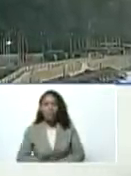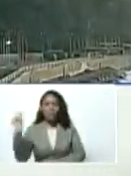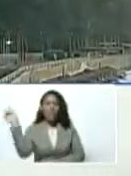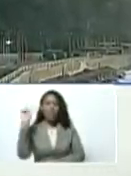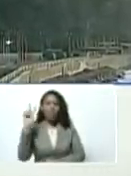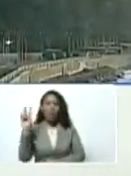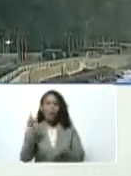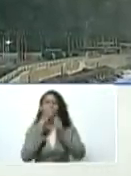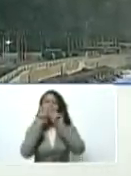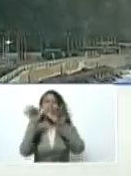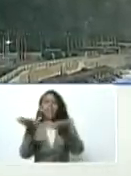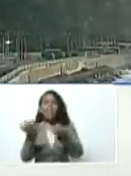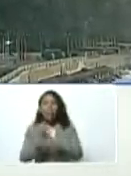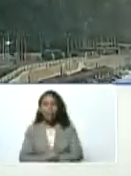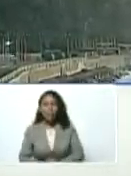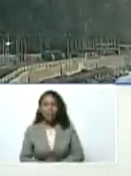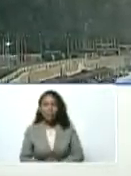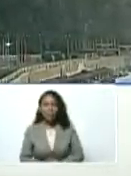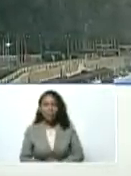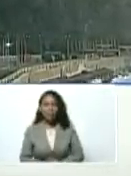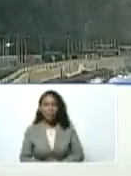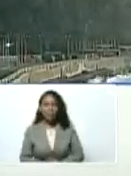¡Venezuela bendita!